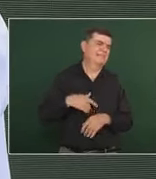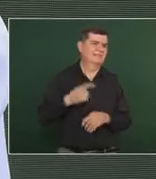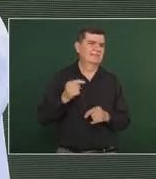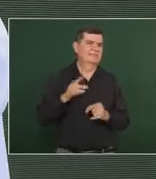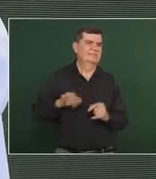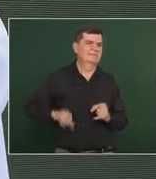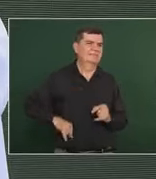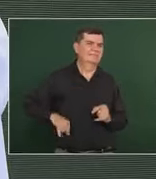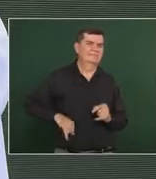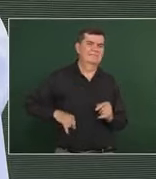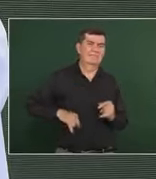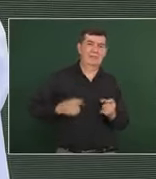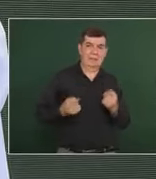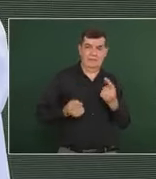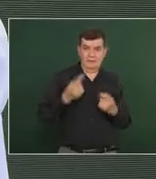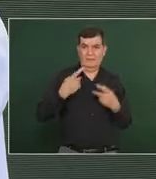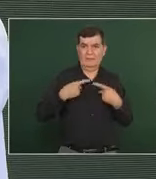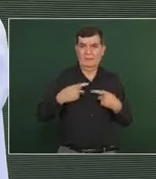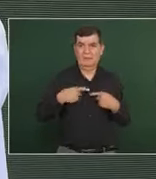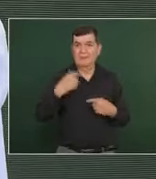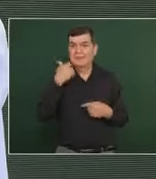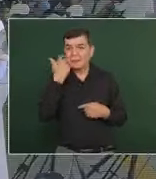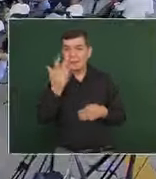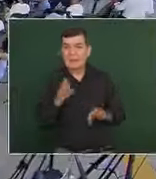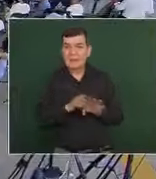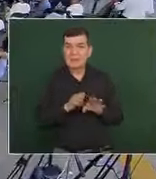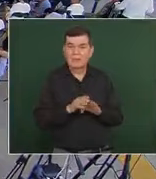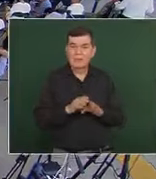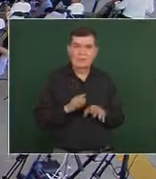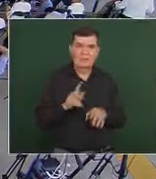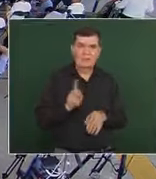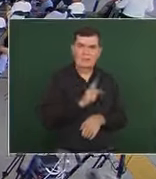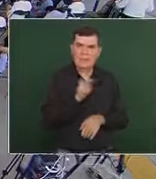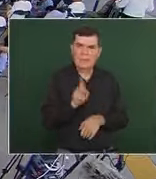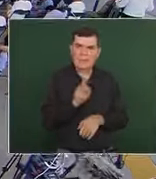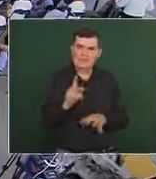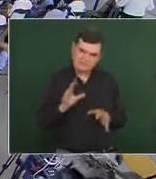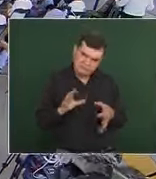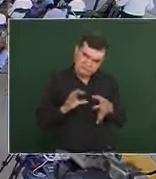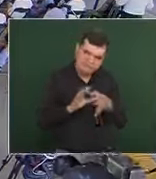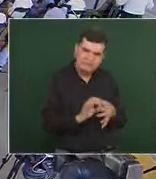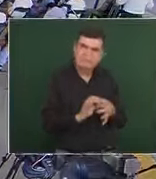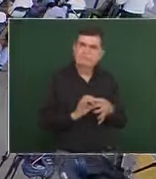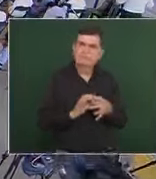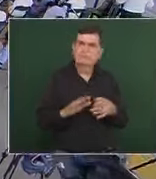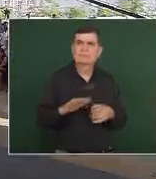ya la gente quiere al que quiere al pueblo.